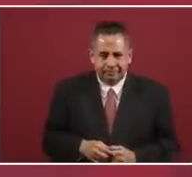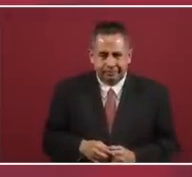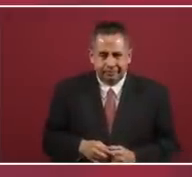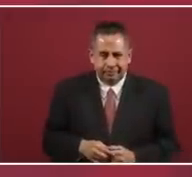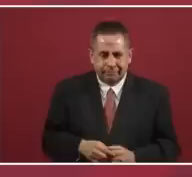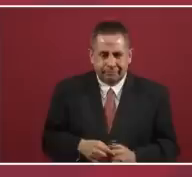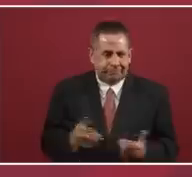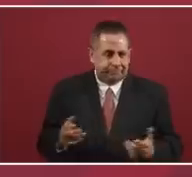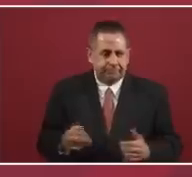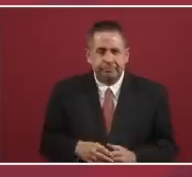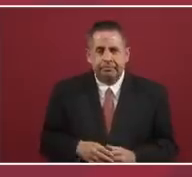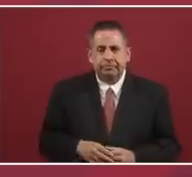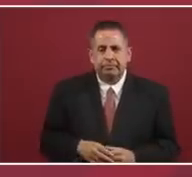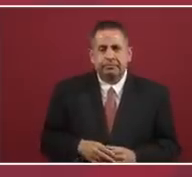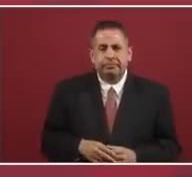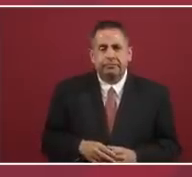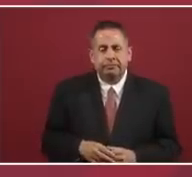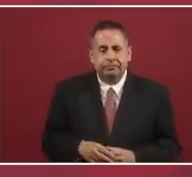a ver,